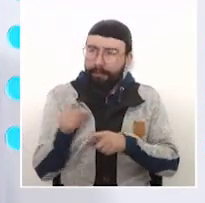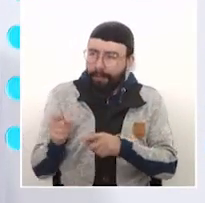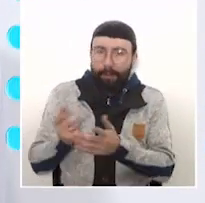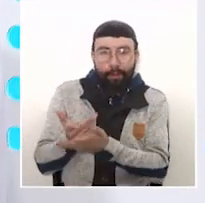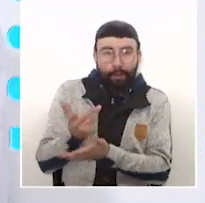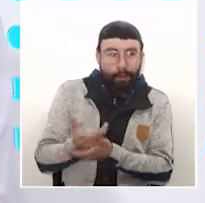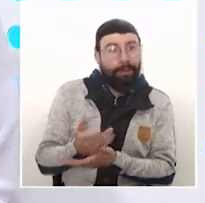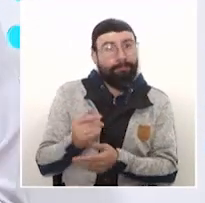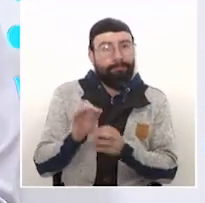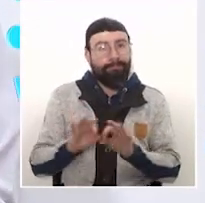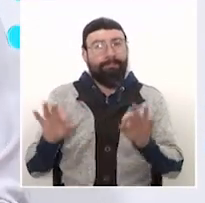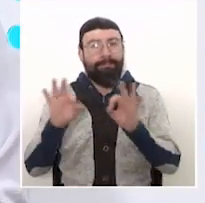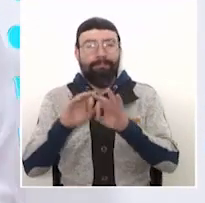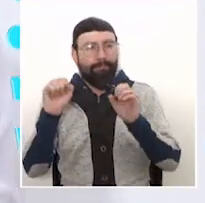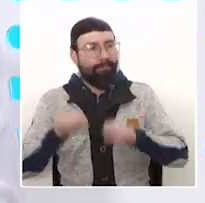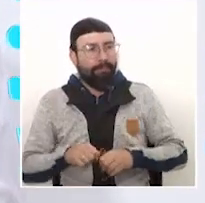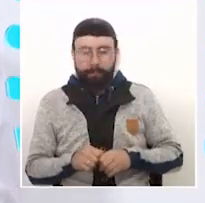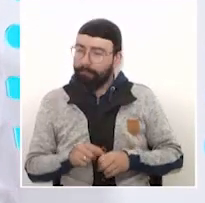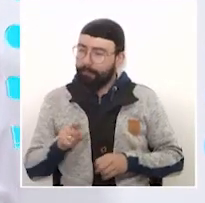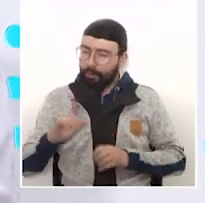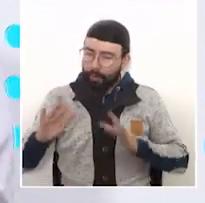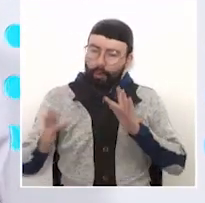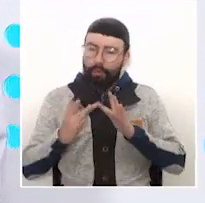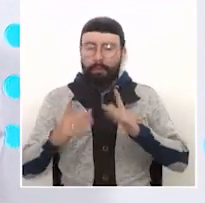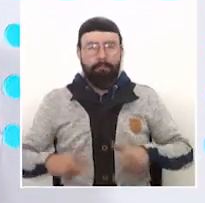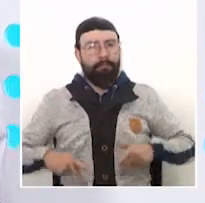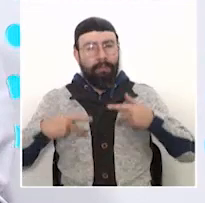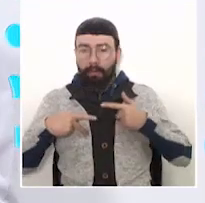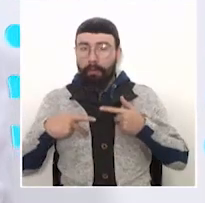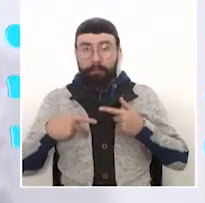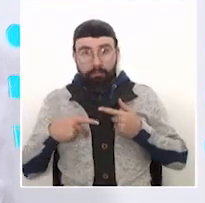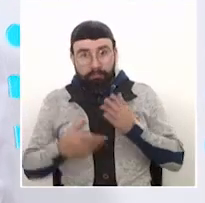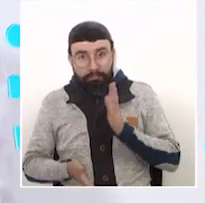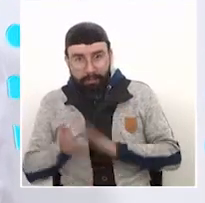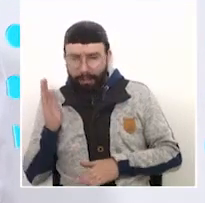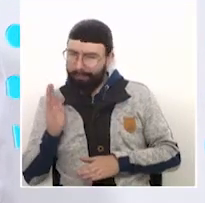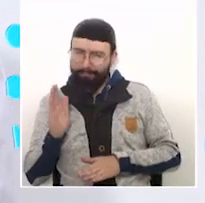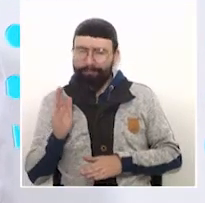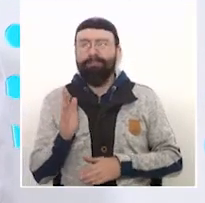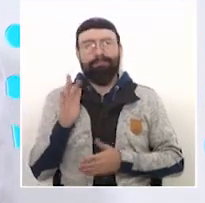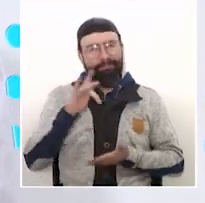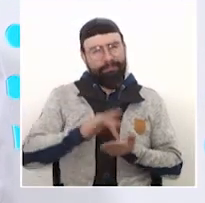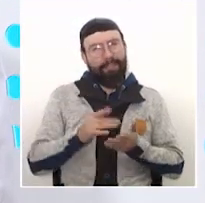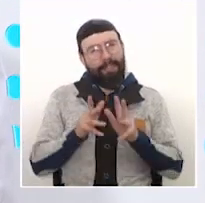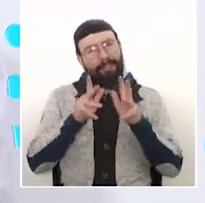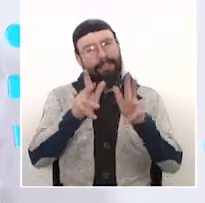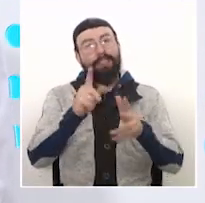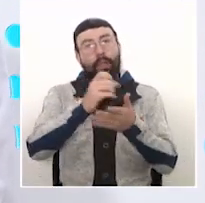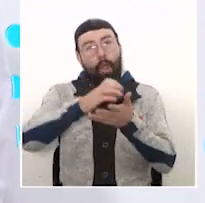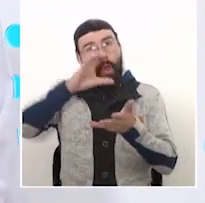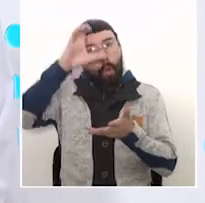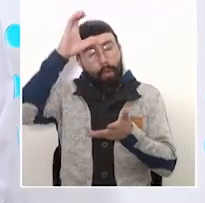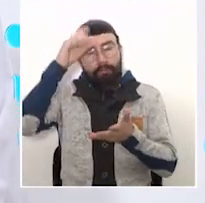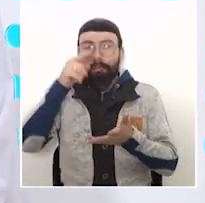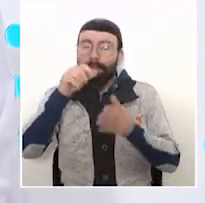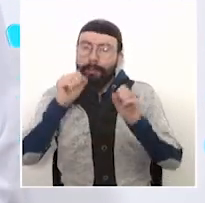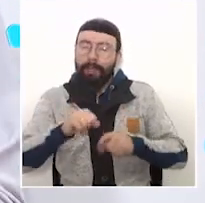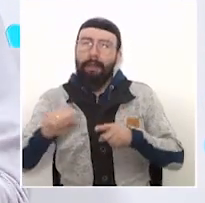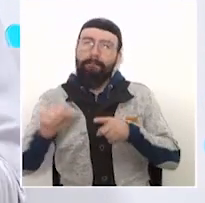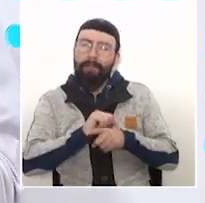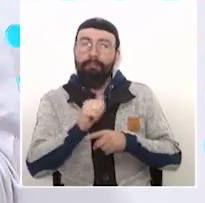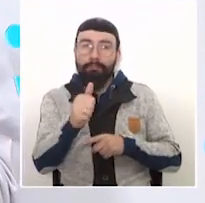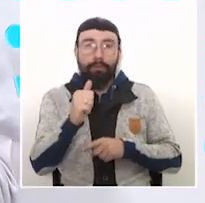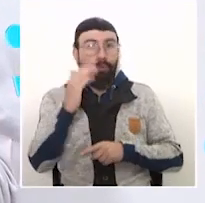que estamos recibiendo. En Conexión Vital no nos vamos, queremos seguir aportando un conocimiento para que ustedes puedan aplicar en su día a